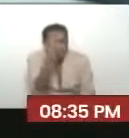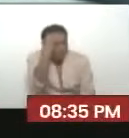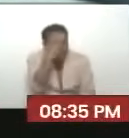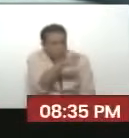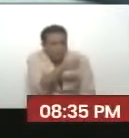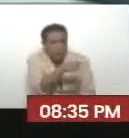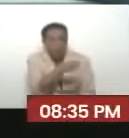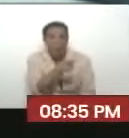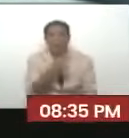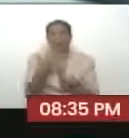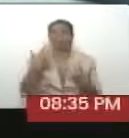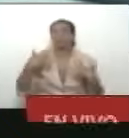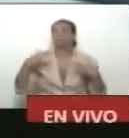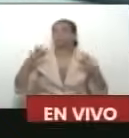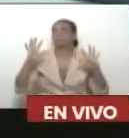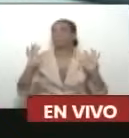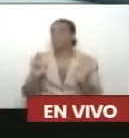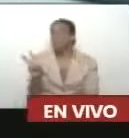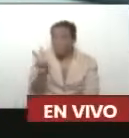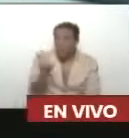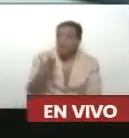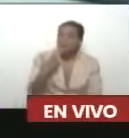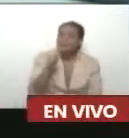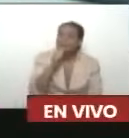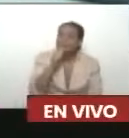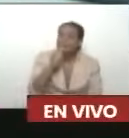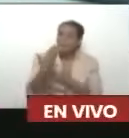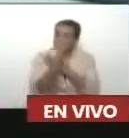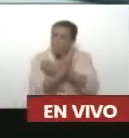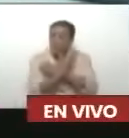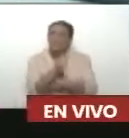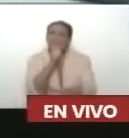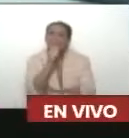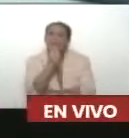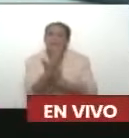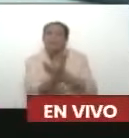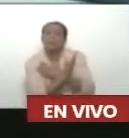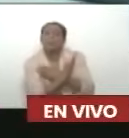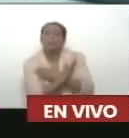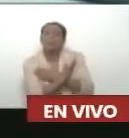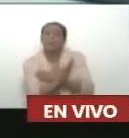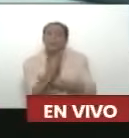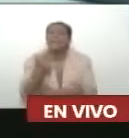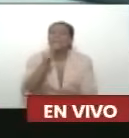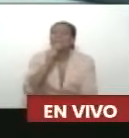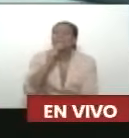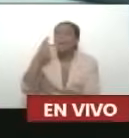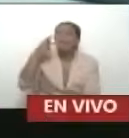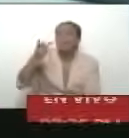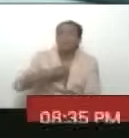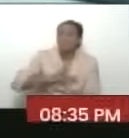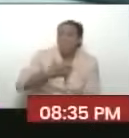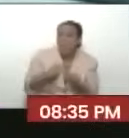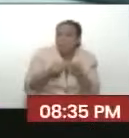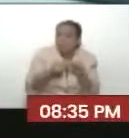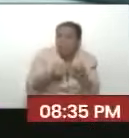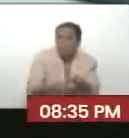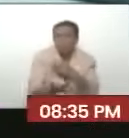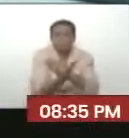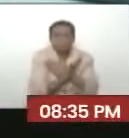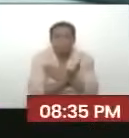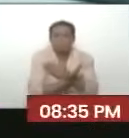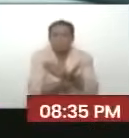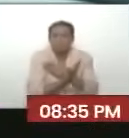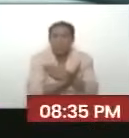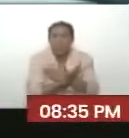que levante la mano el venezolano que quiere que se mantengan las sanciones, que levante la mano la política o el político que pide